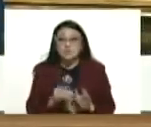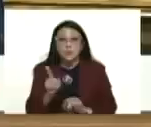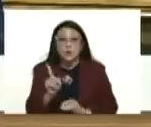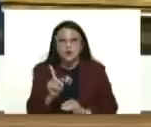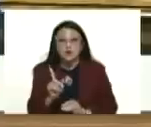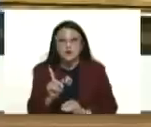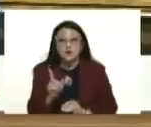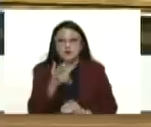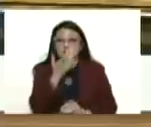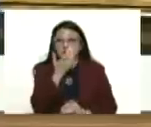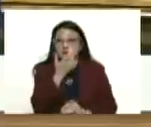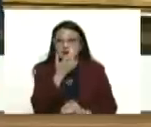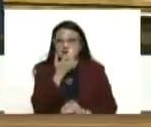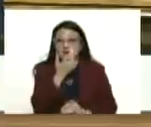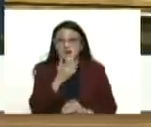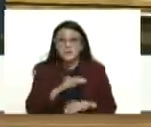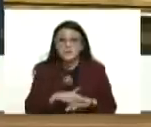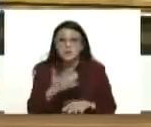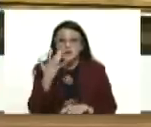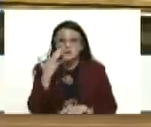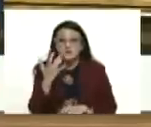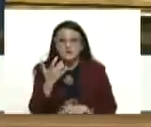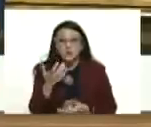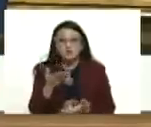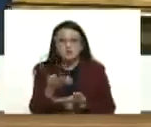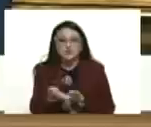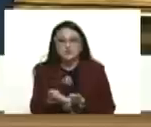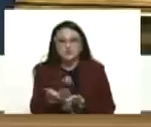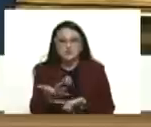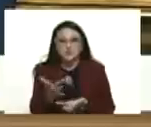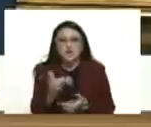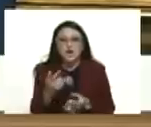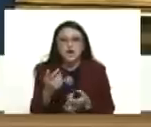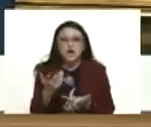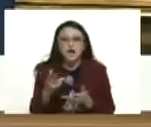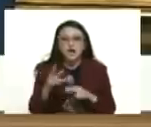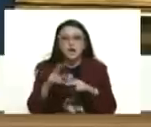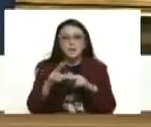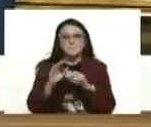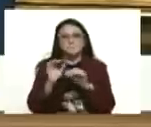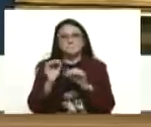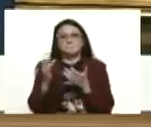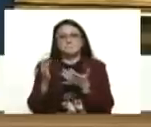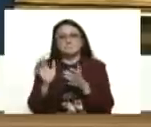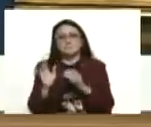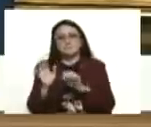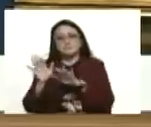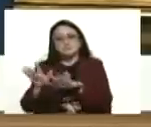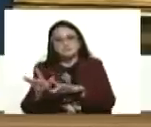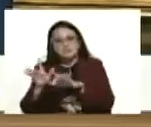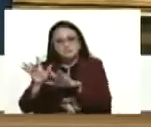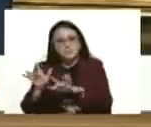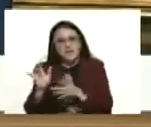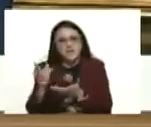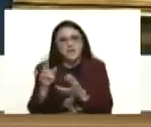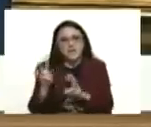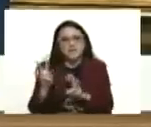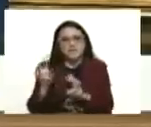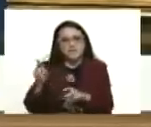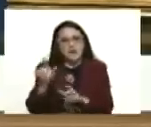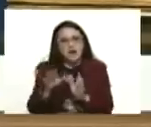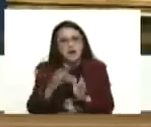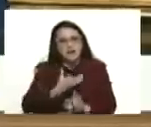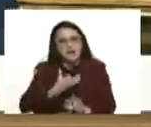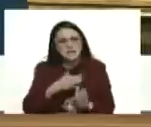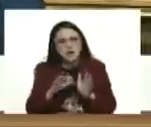no lo pongan porque he visto solicitudes de amnistías de alcaldes que están incursos en hechos de corrupción